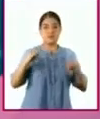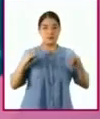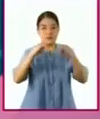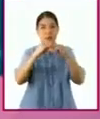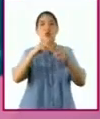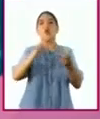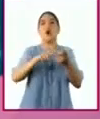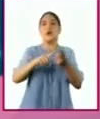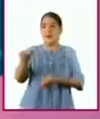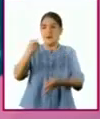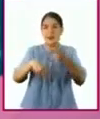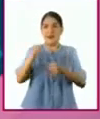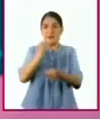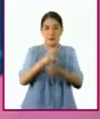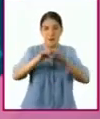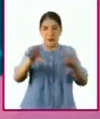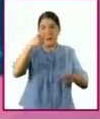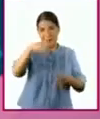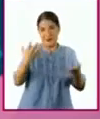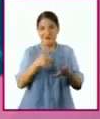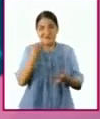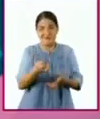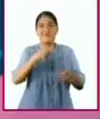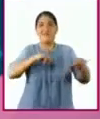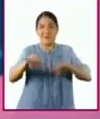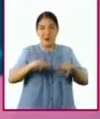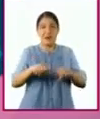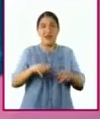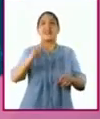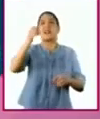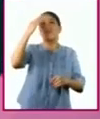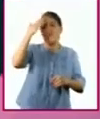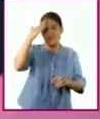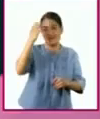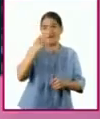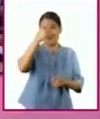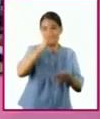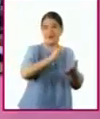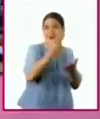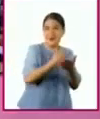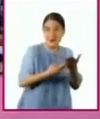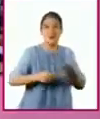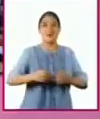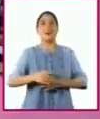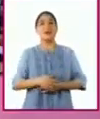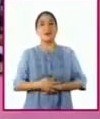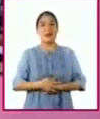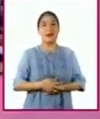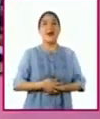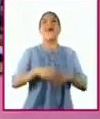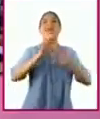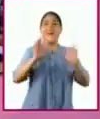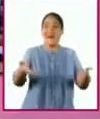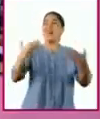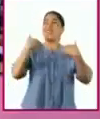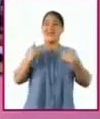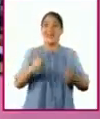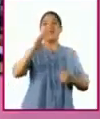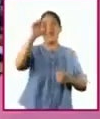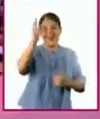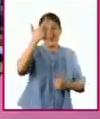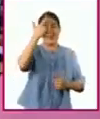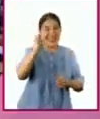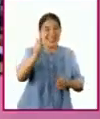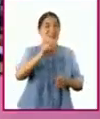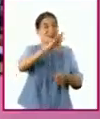cual se obtuvo la información para elaborar el mapa o el autor que lo realizó. Ahora sí, ya recordé todos los